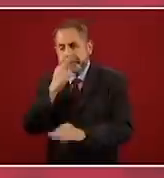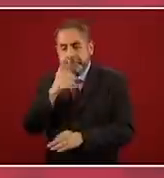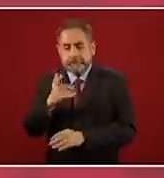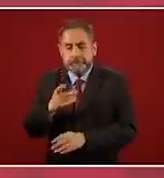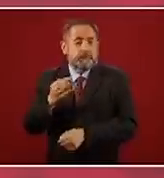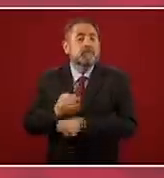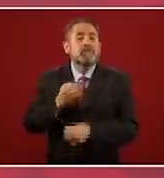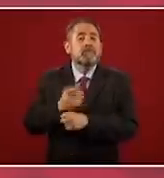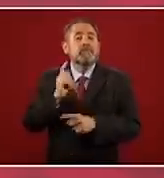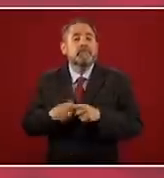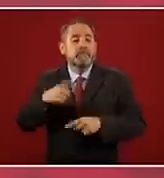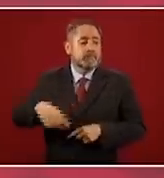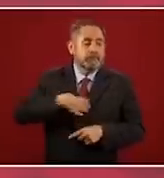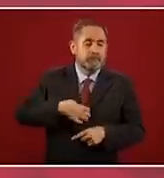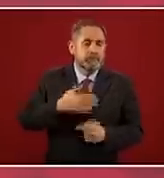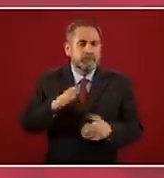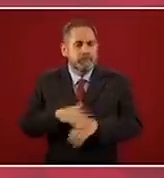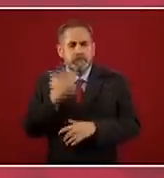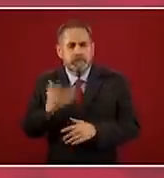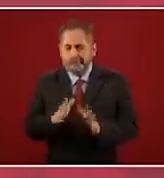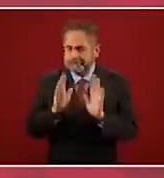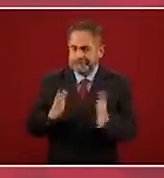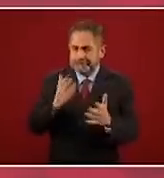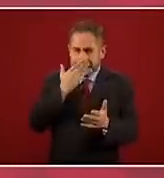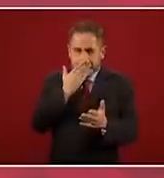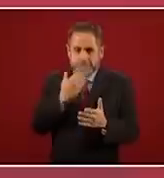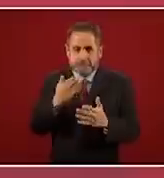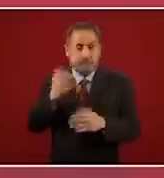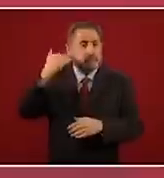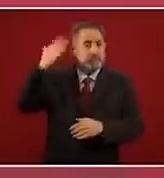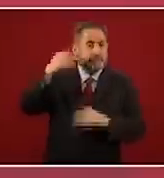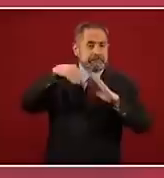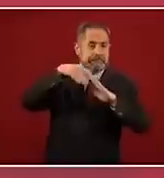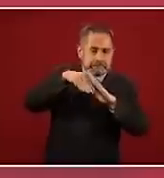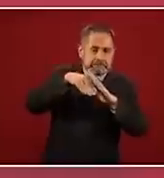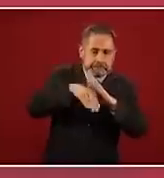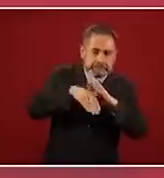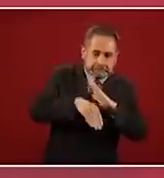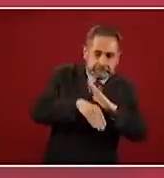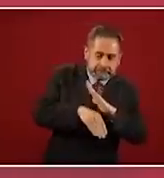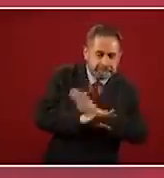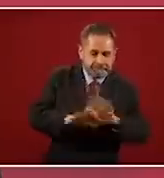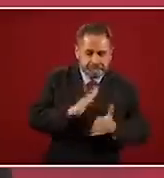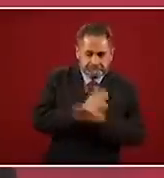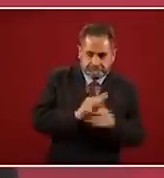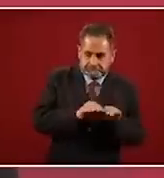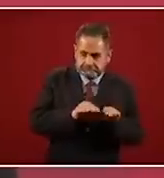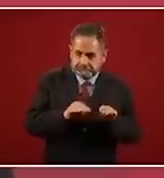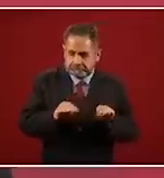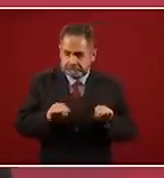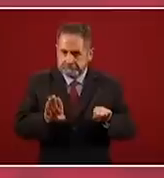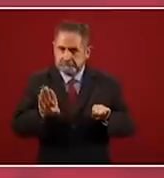De que se detuvo la caída en la producción y ya